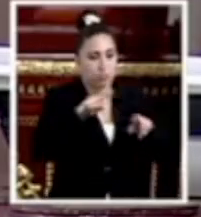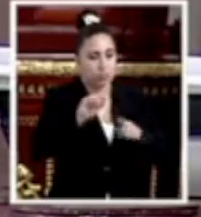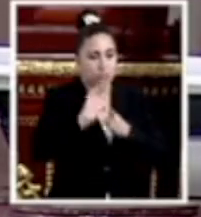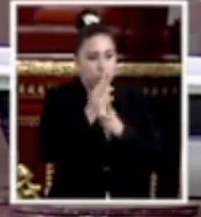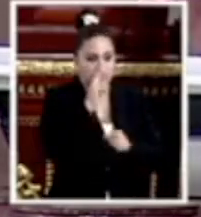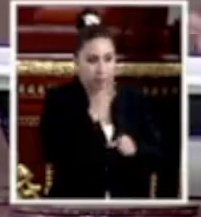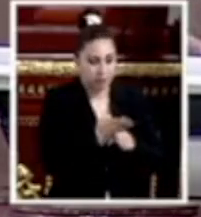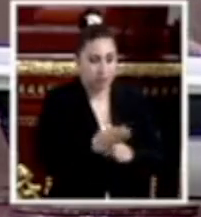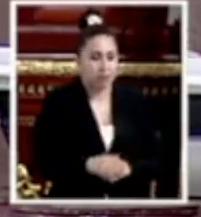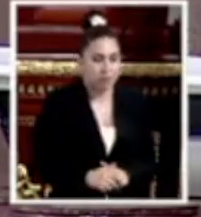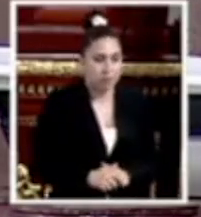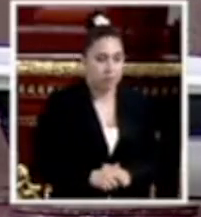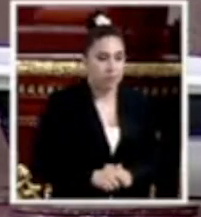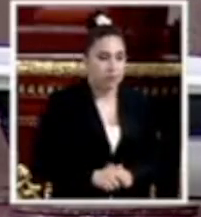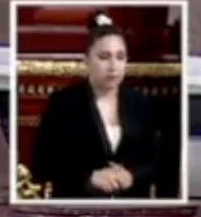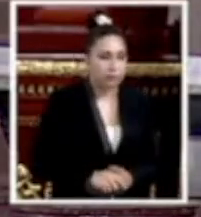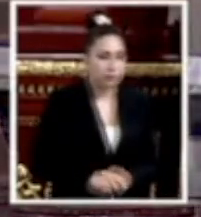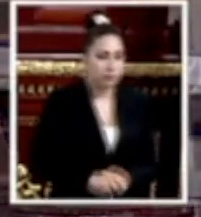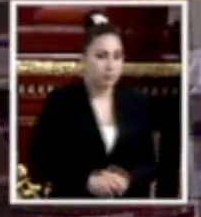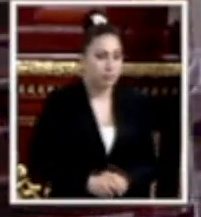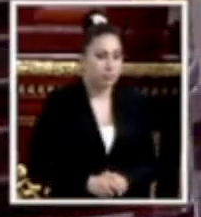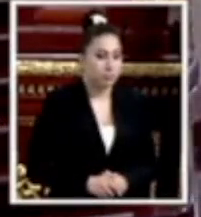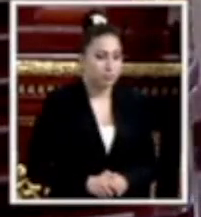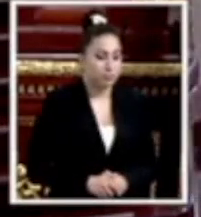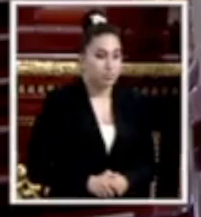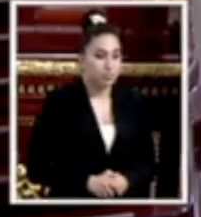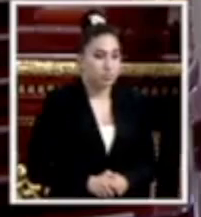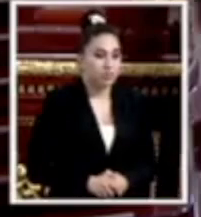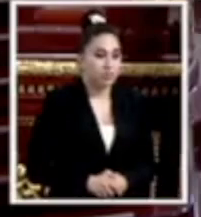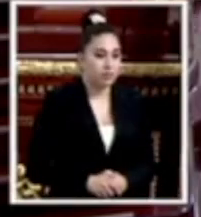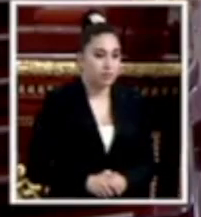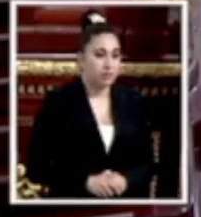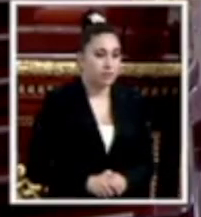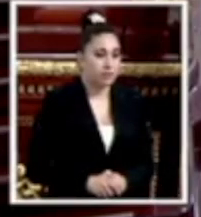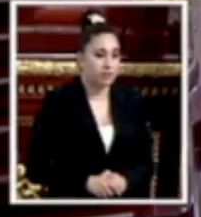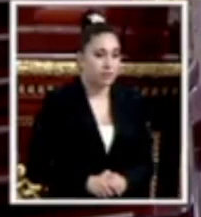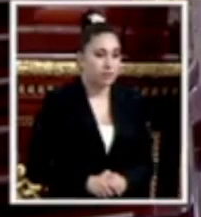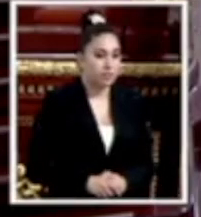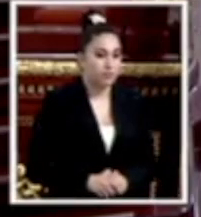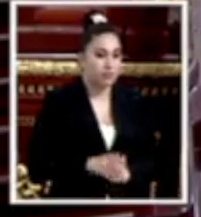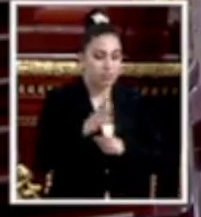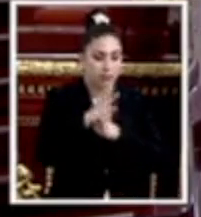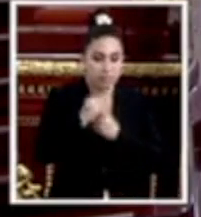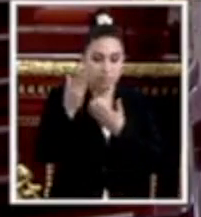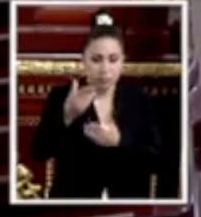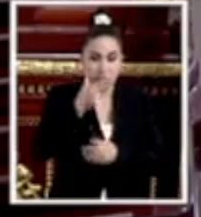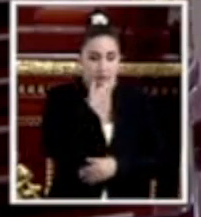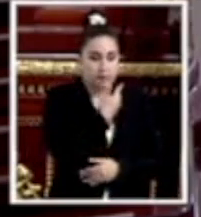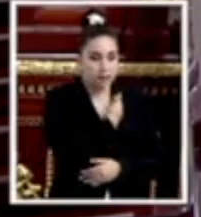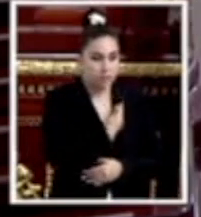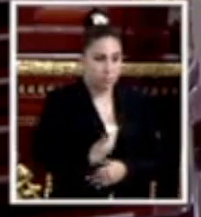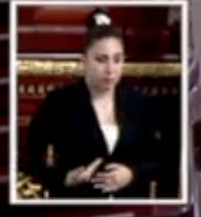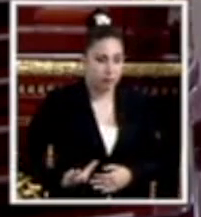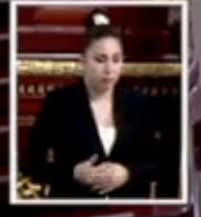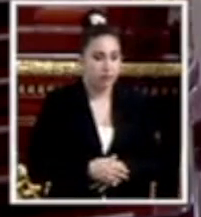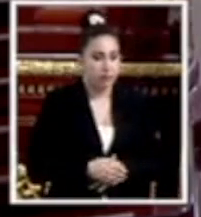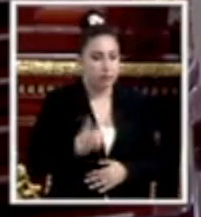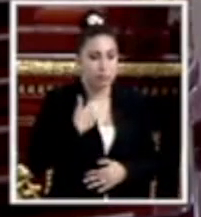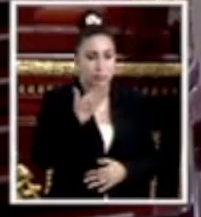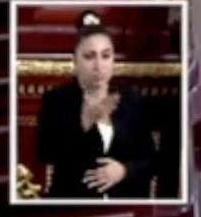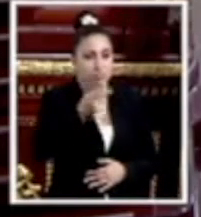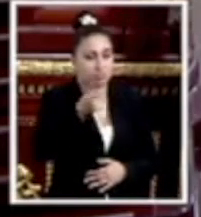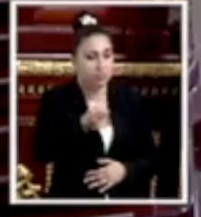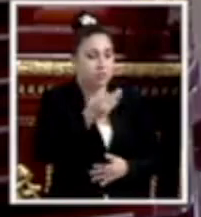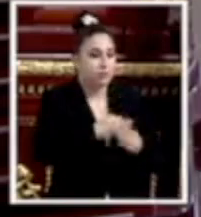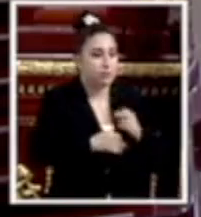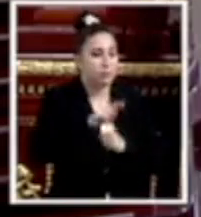dictaminadora. Adelante, diputado. Con su venia, diputado presidente. Saludo a la ciudadanía que